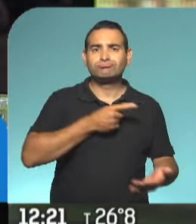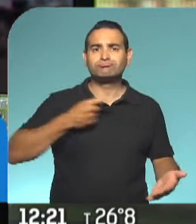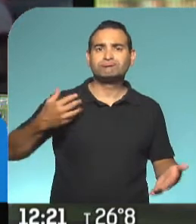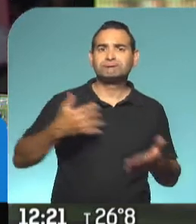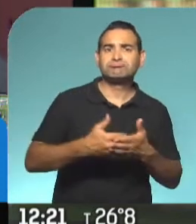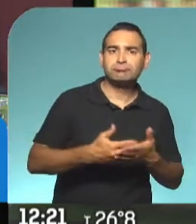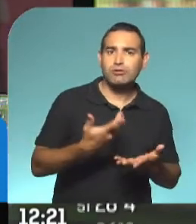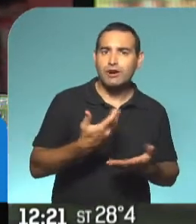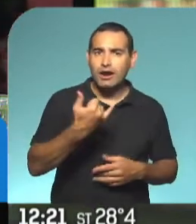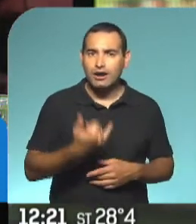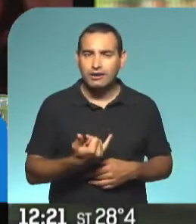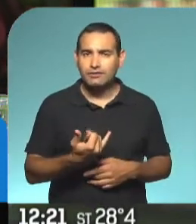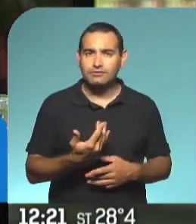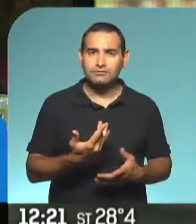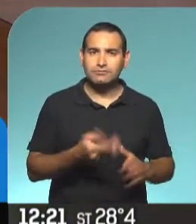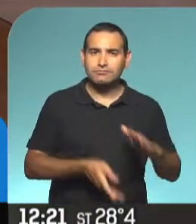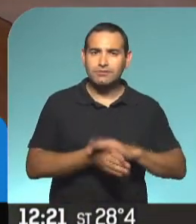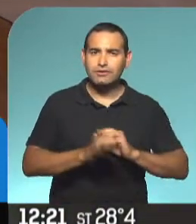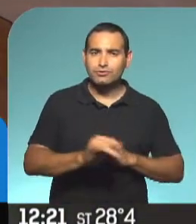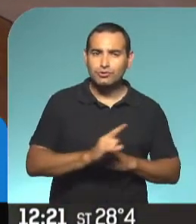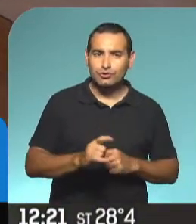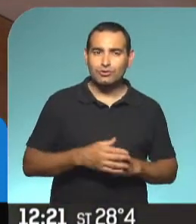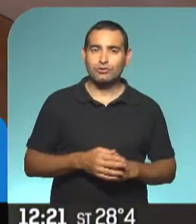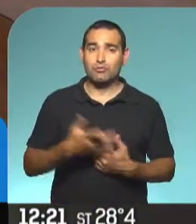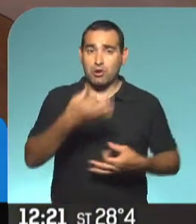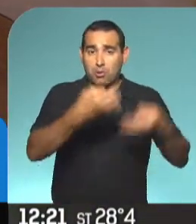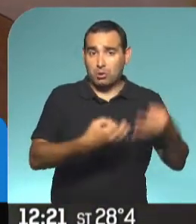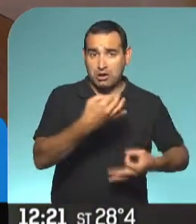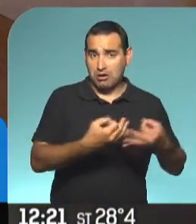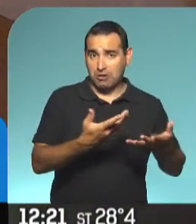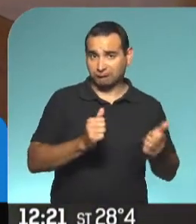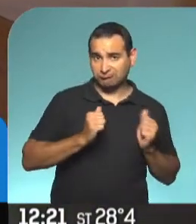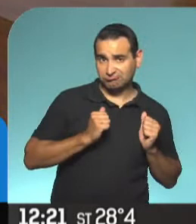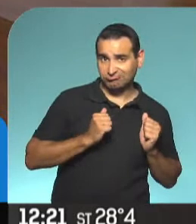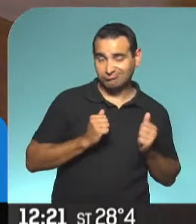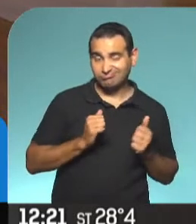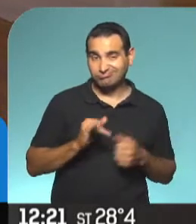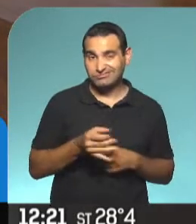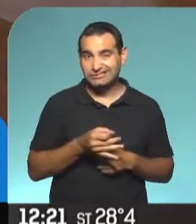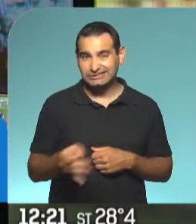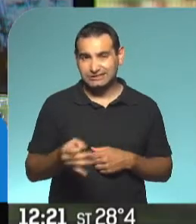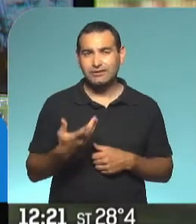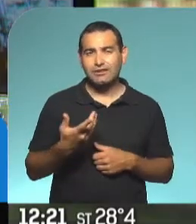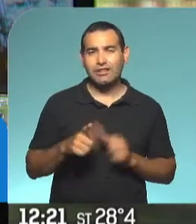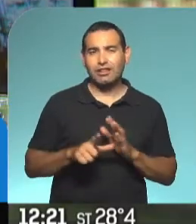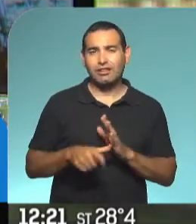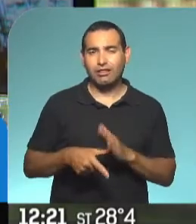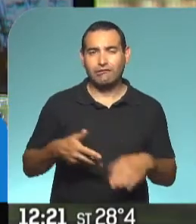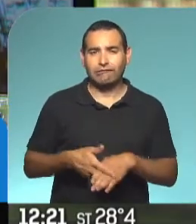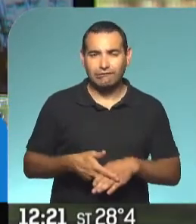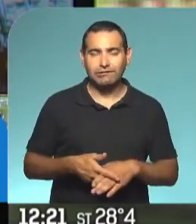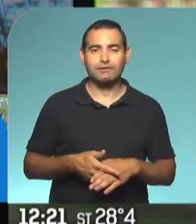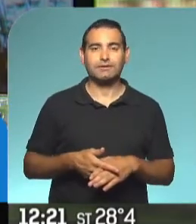alguna orden del salor quien para ello tampoco funcionó la justicia por eso bueno eso yo creo que está todo demorado todo está todo frenado pero